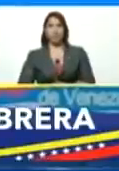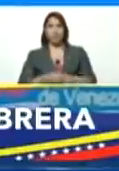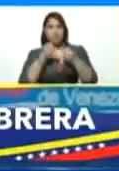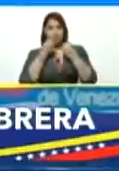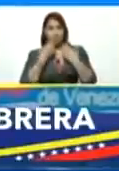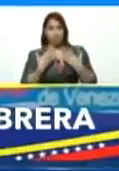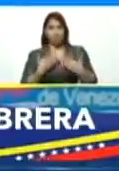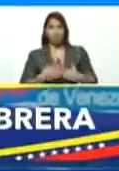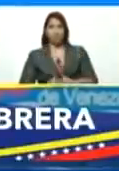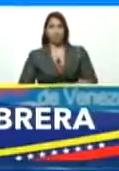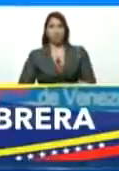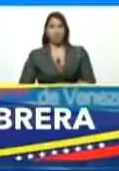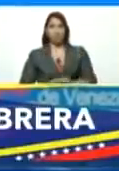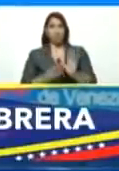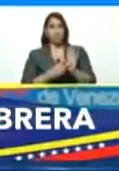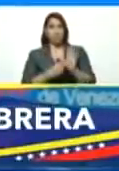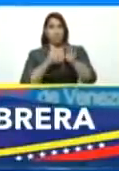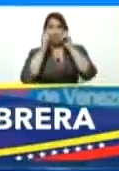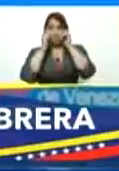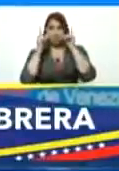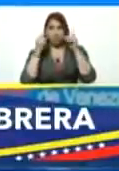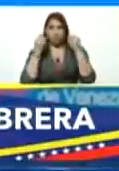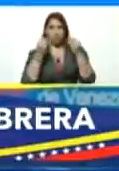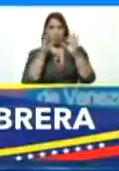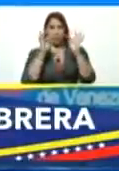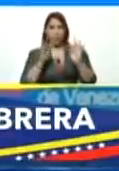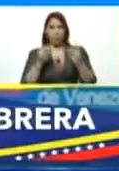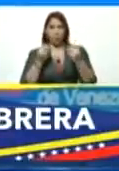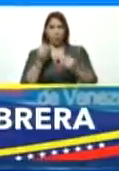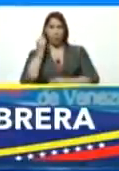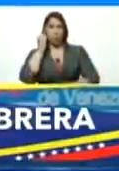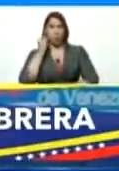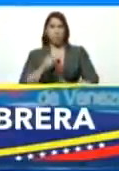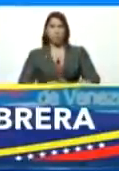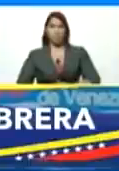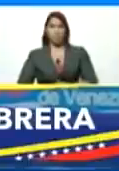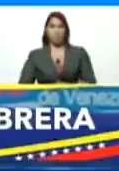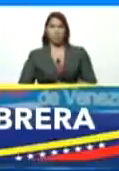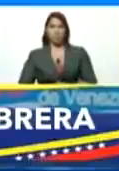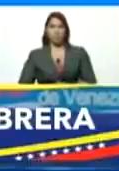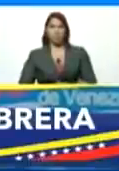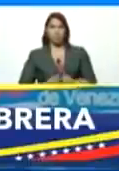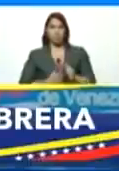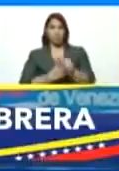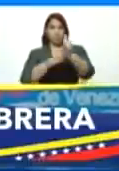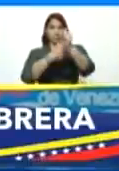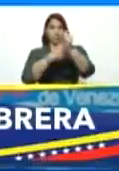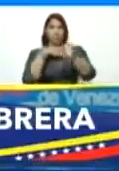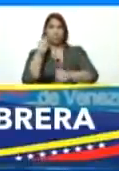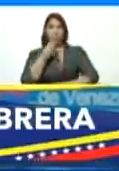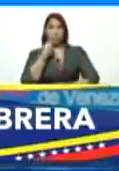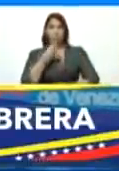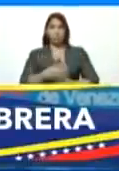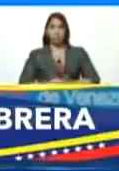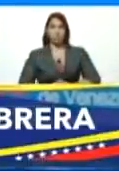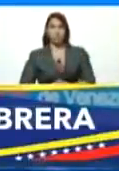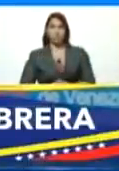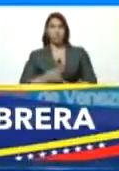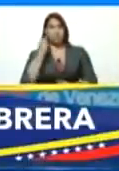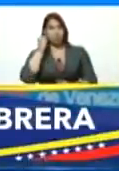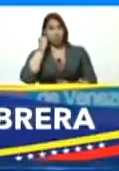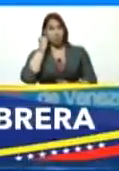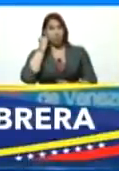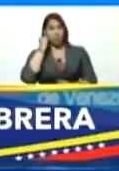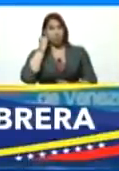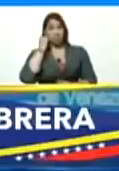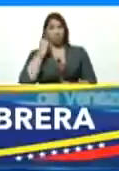de verdad es impresionante la forma como roxana una lideresa joven una muchacha